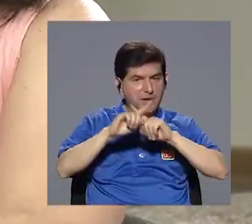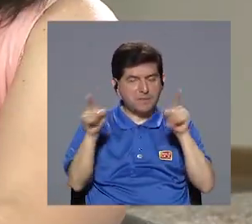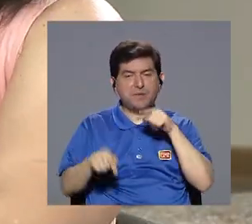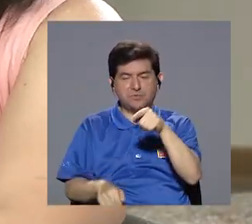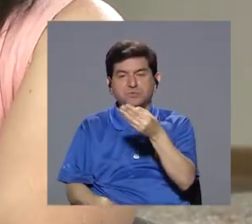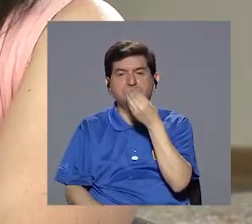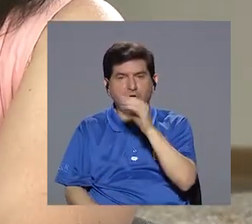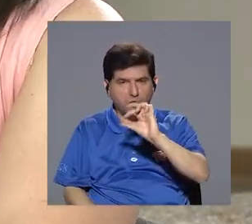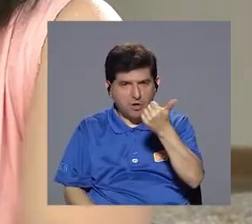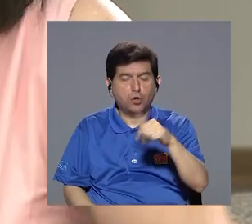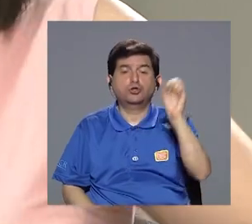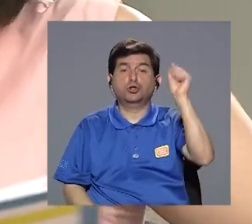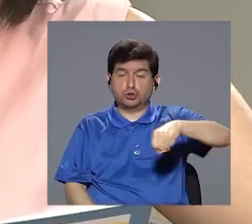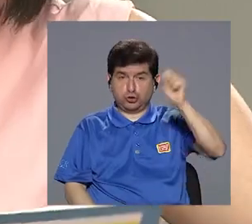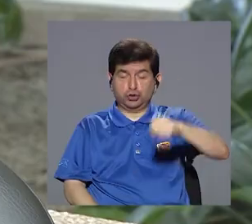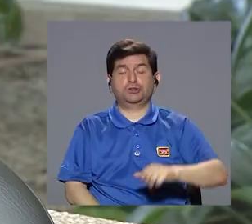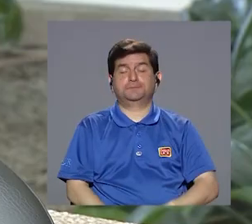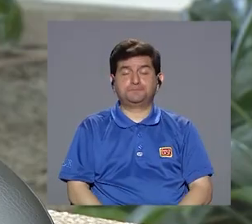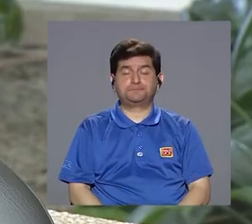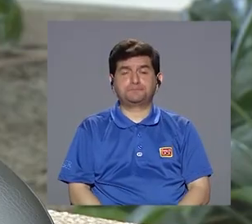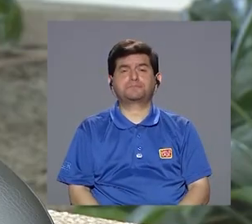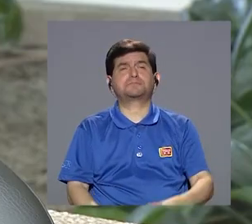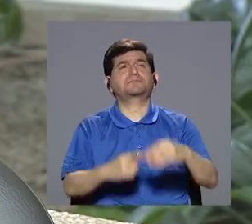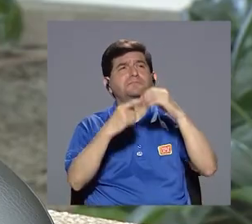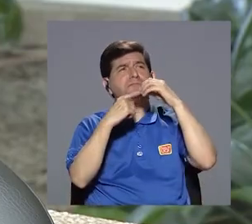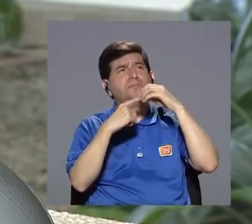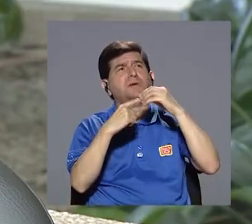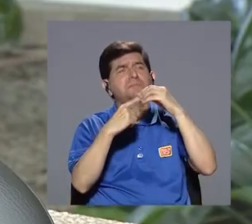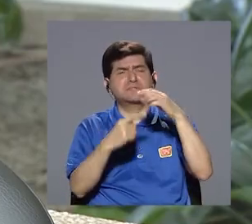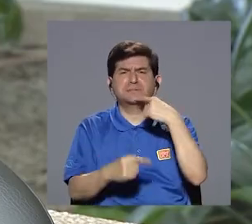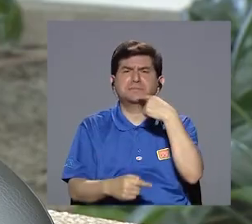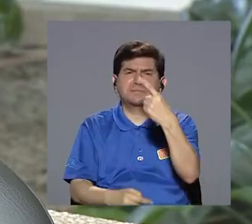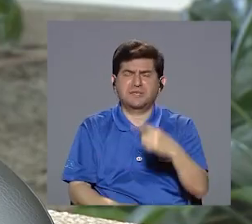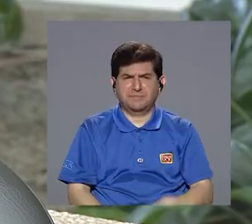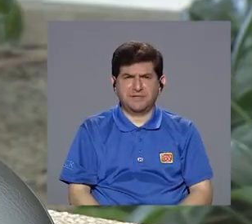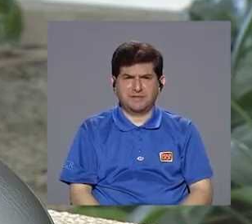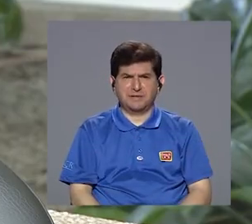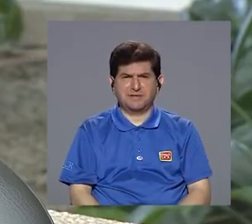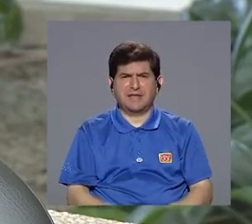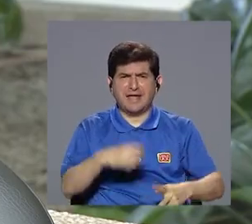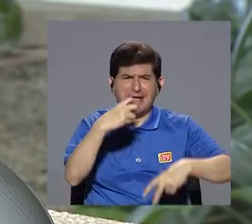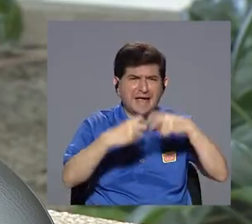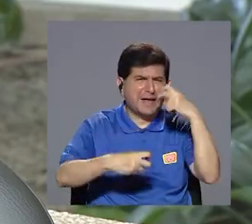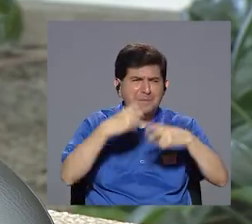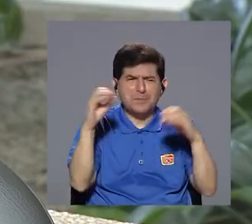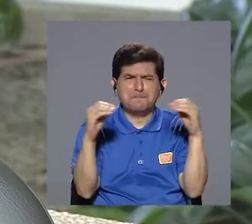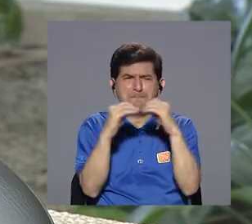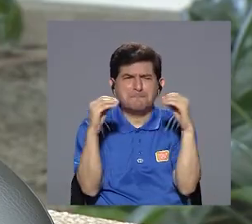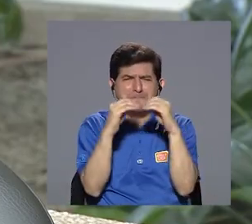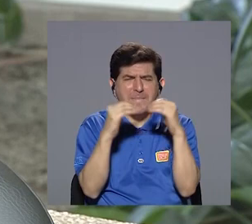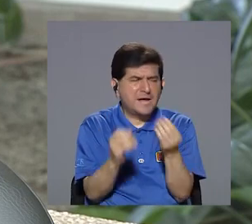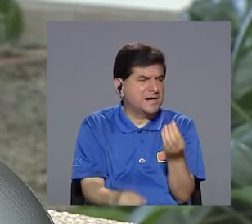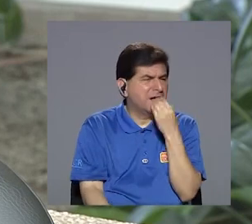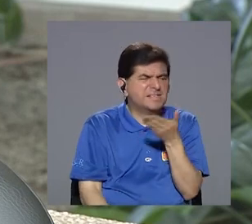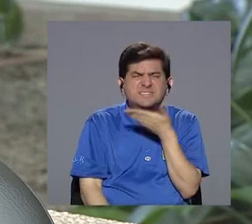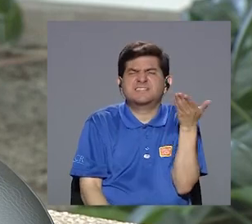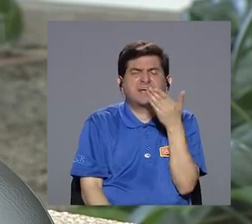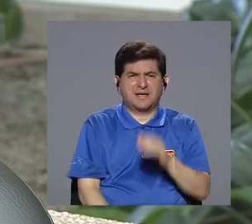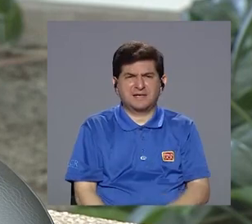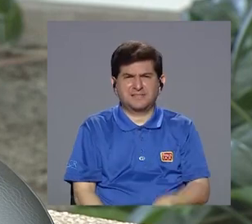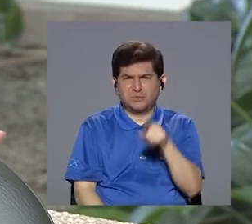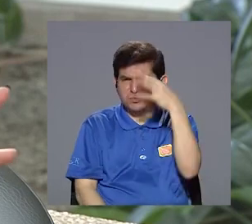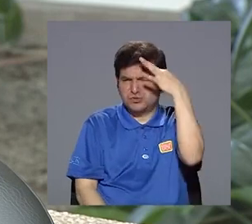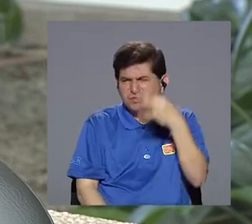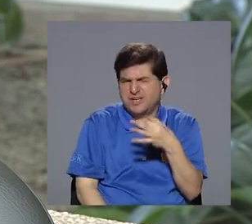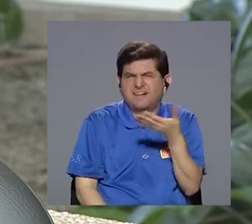pero vos comes esto. El otro, sí. Pero principalmente es como decirle, bueno, ¿qué es lo más problemático que tenemos de la alimentación?